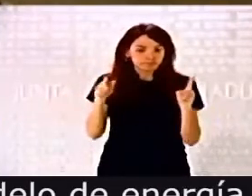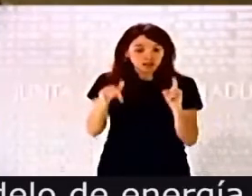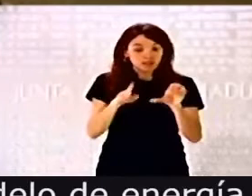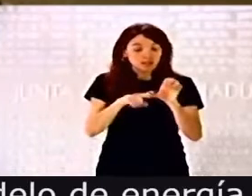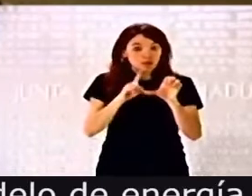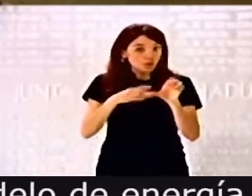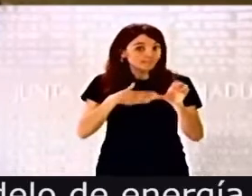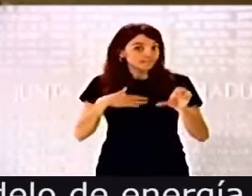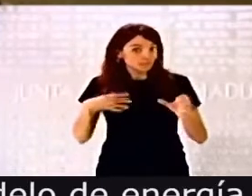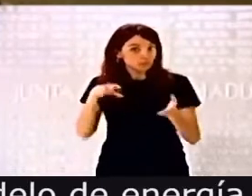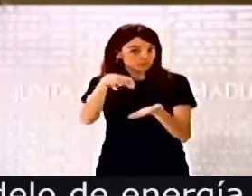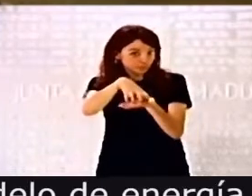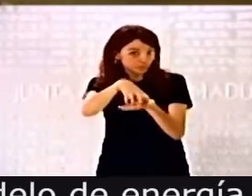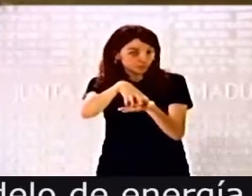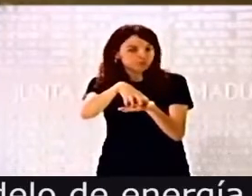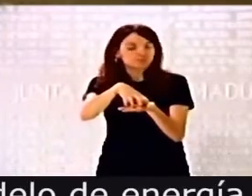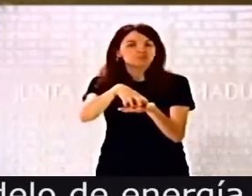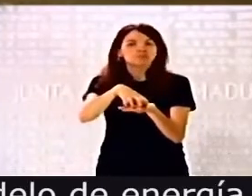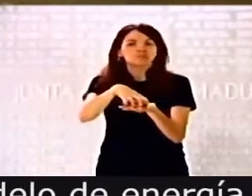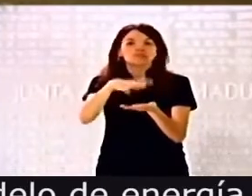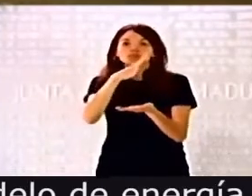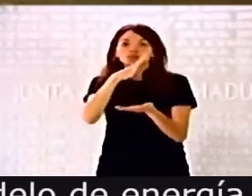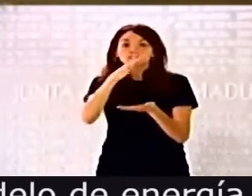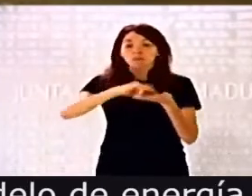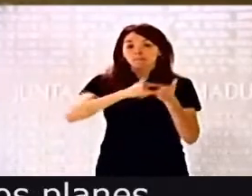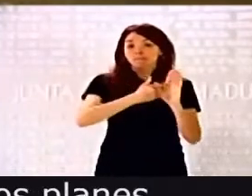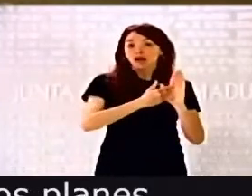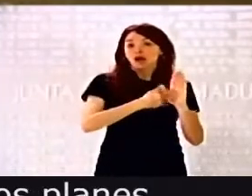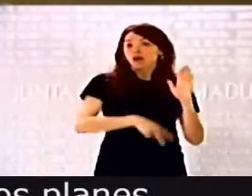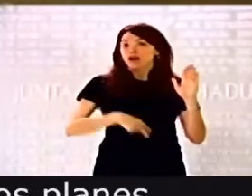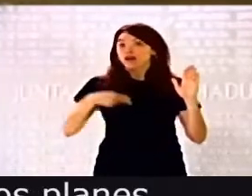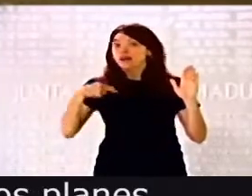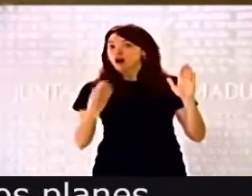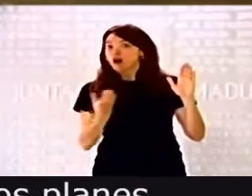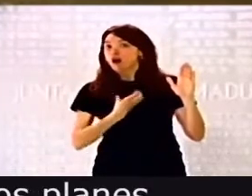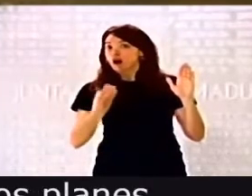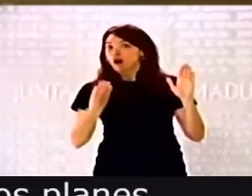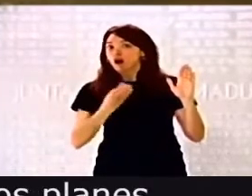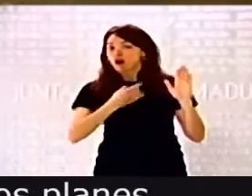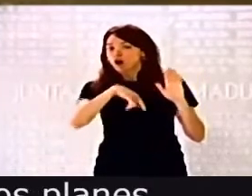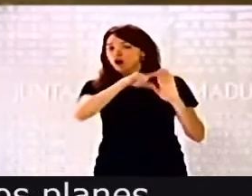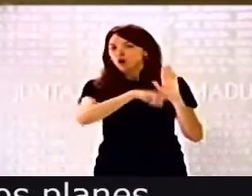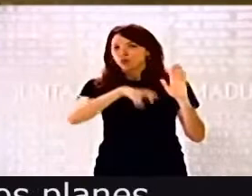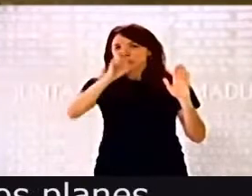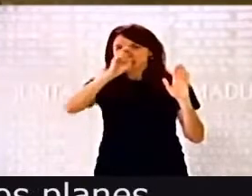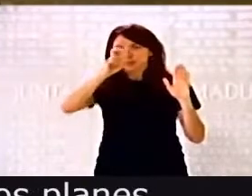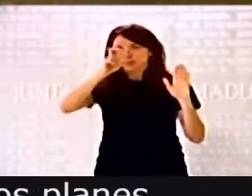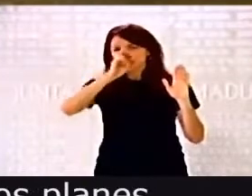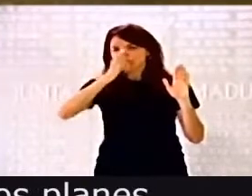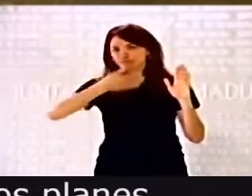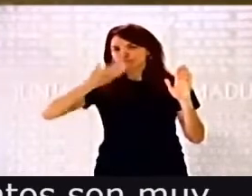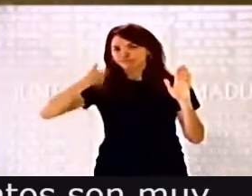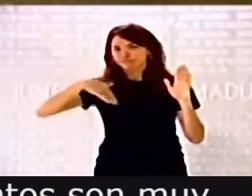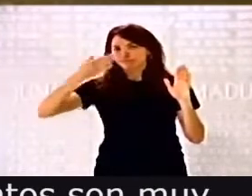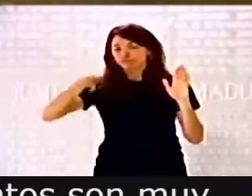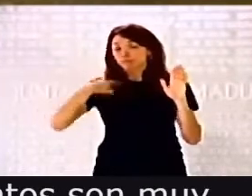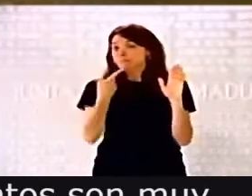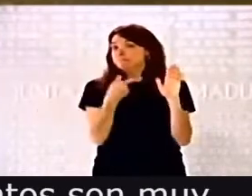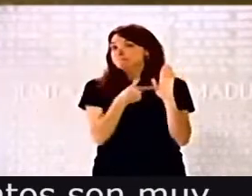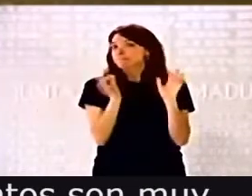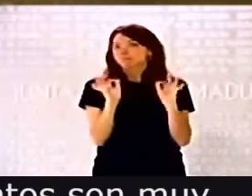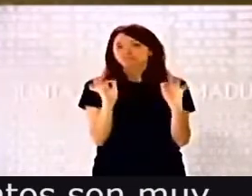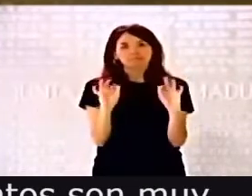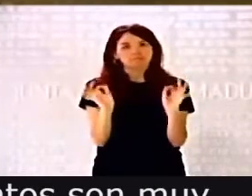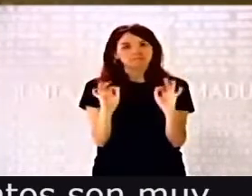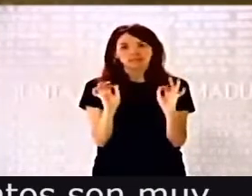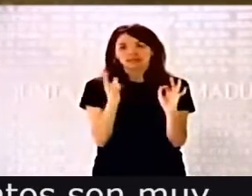región, como en los planes generales municipales que tienen los ayuntamientos son muy antiguos, no existían esas